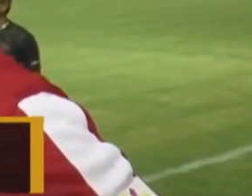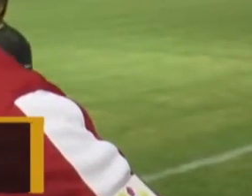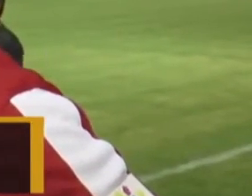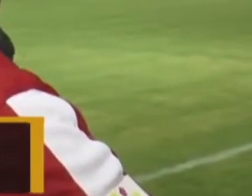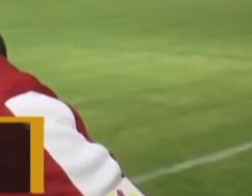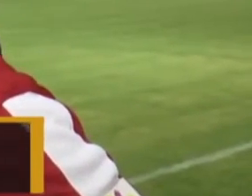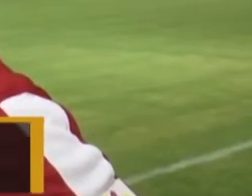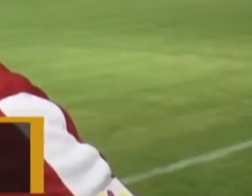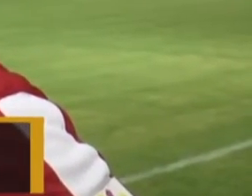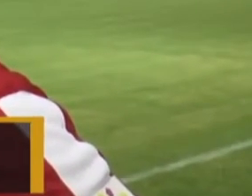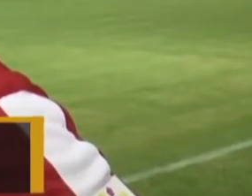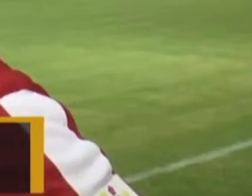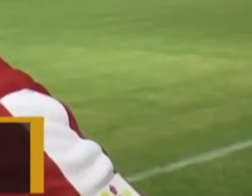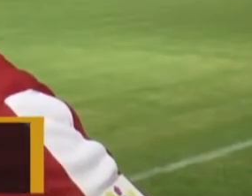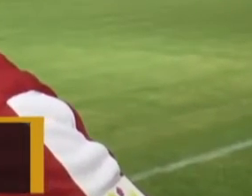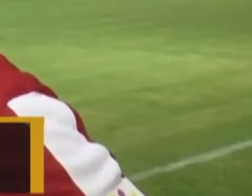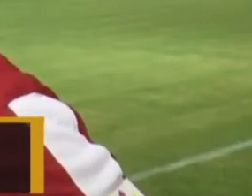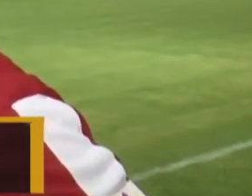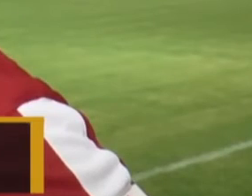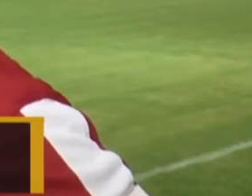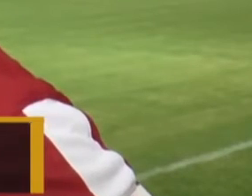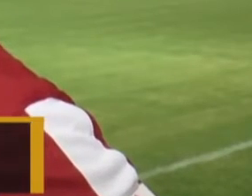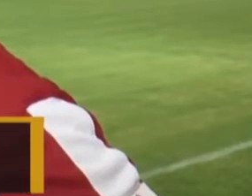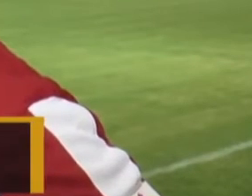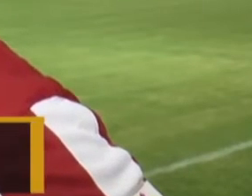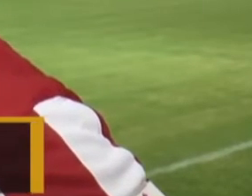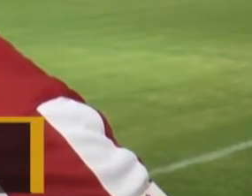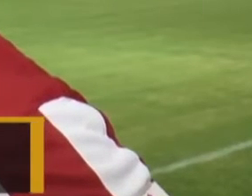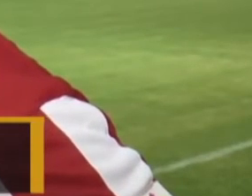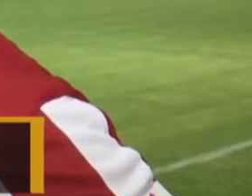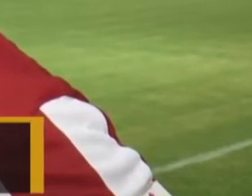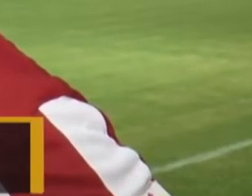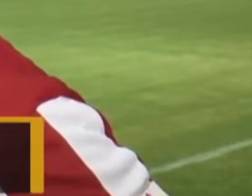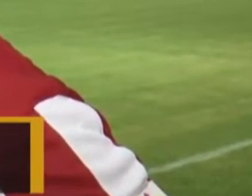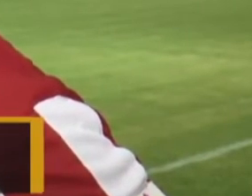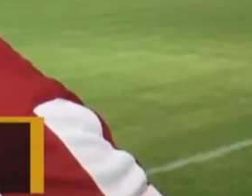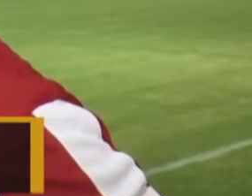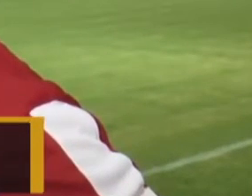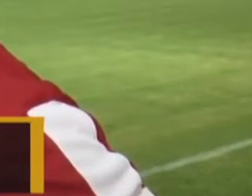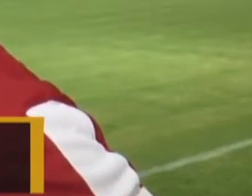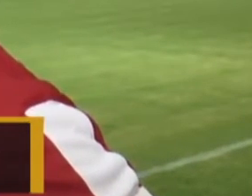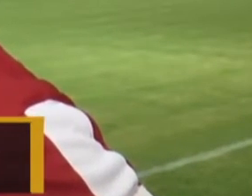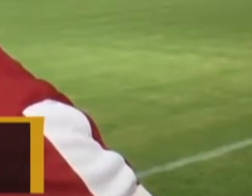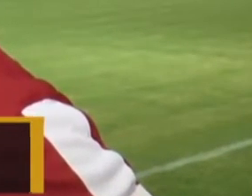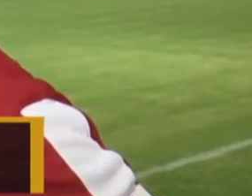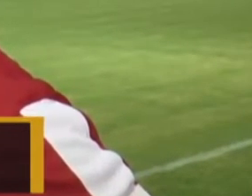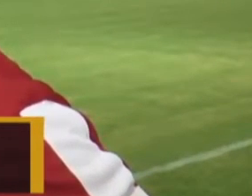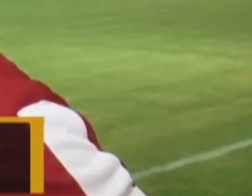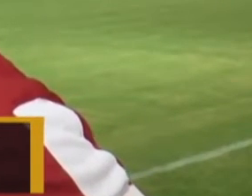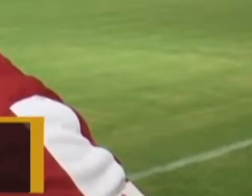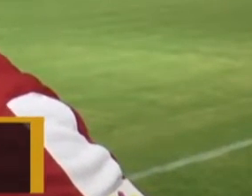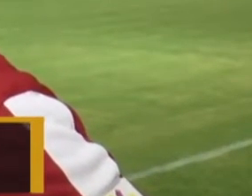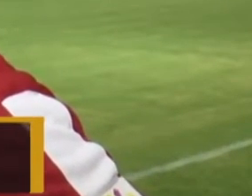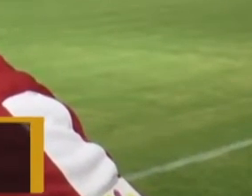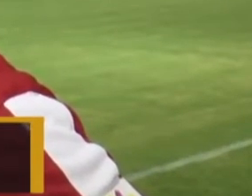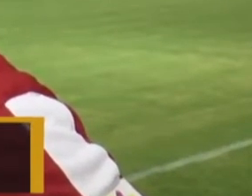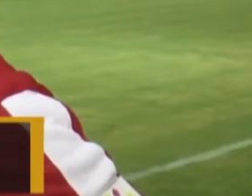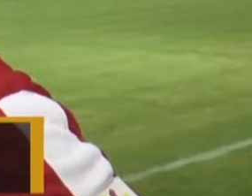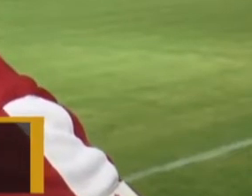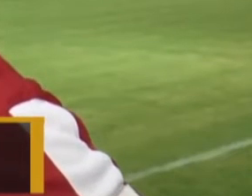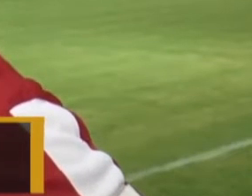barranqueña a que participen acá y dé ánimo y dé mucha alegría a todos los trabajadores de Ecopetrol,